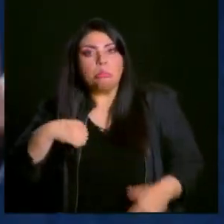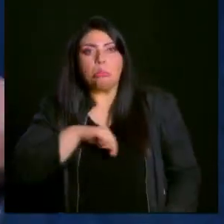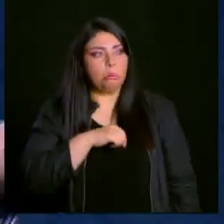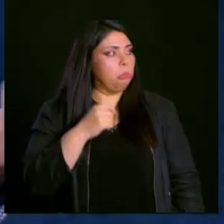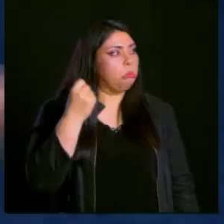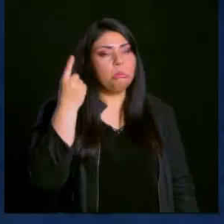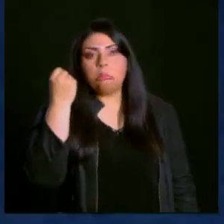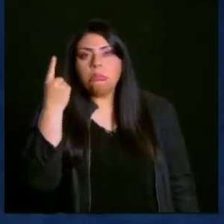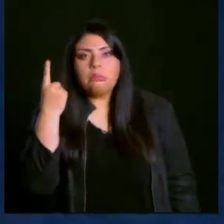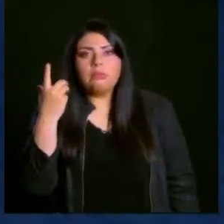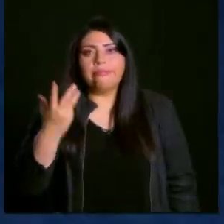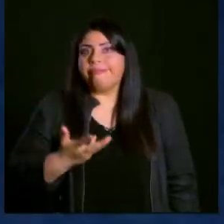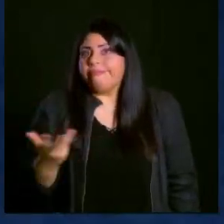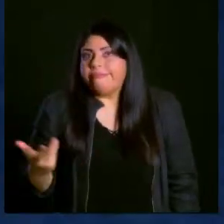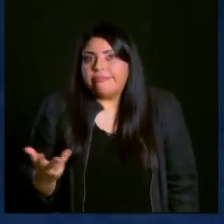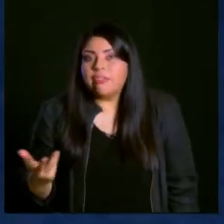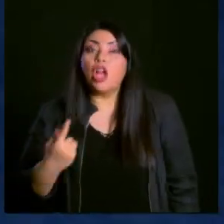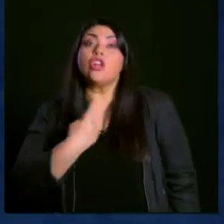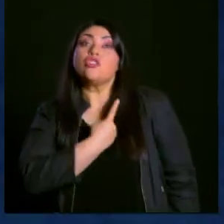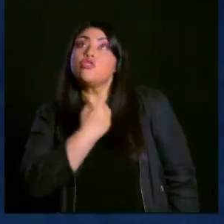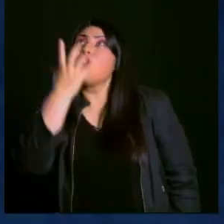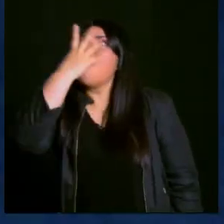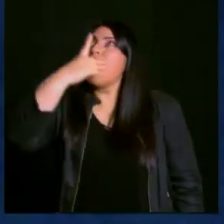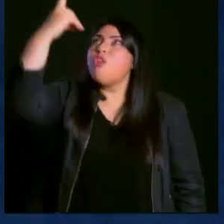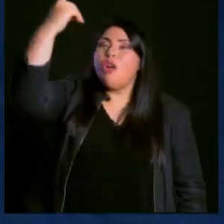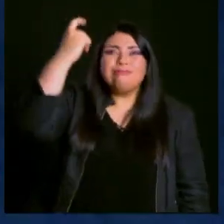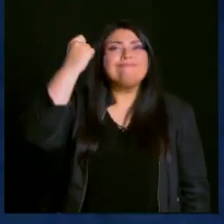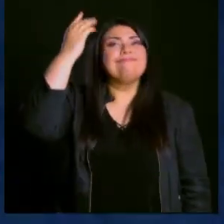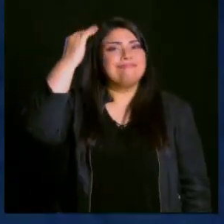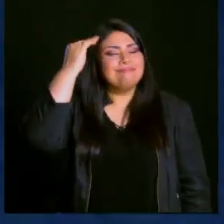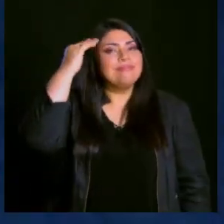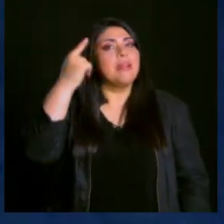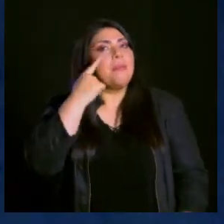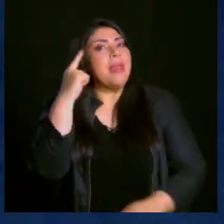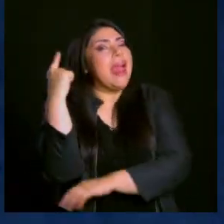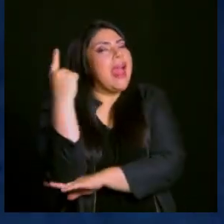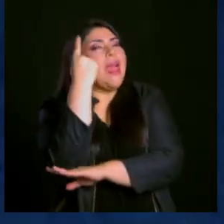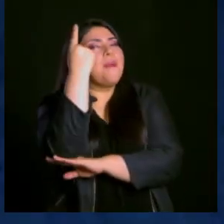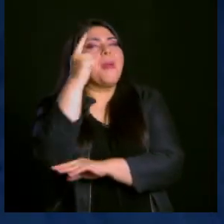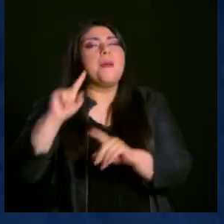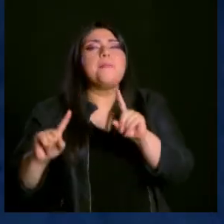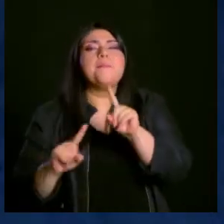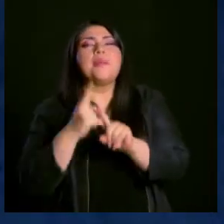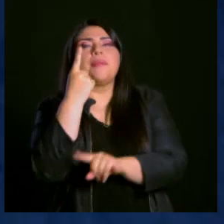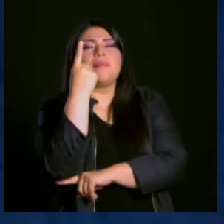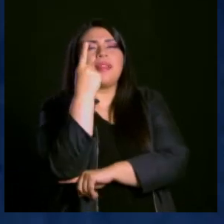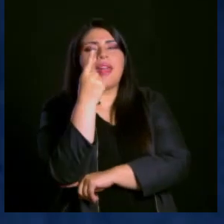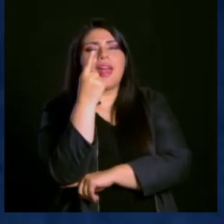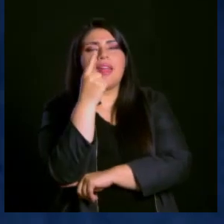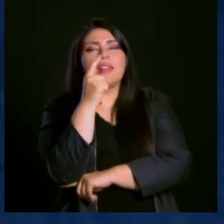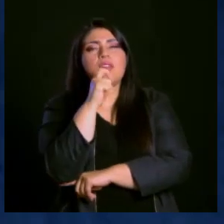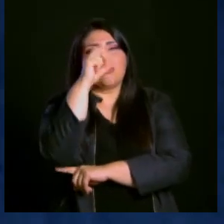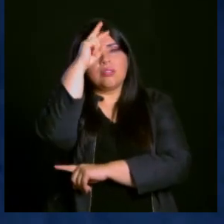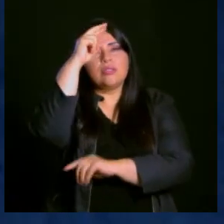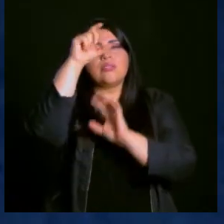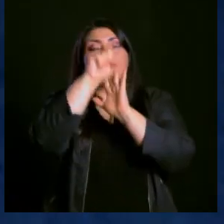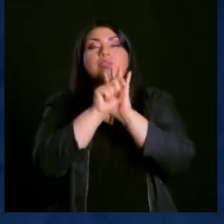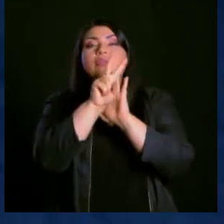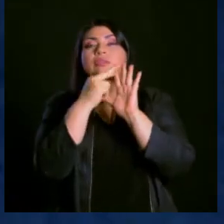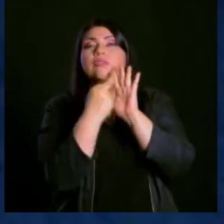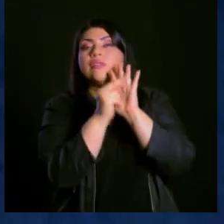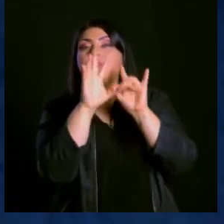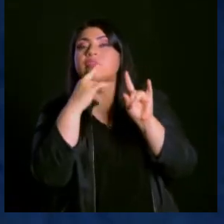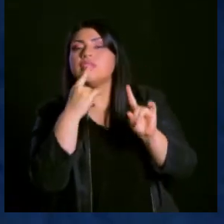y nadie más va a entender solo el señor Mira qué importante primera Corintios dos verso 6 dice sin embargo hablamos